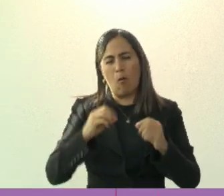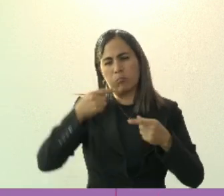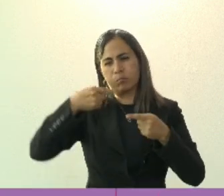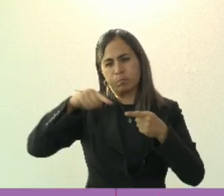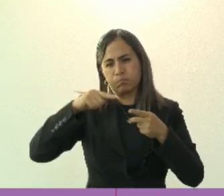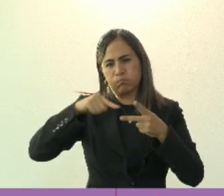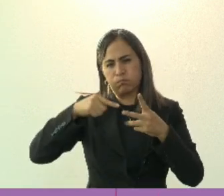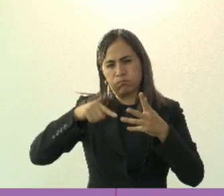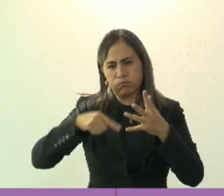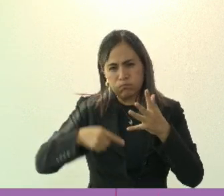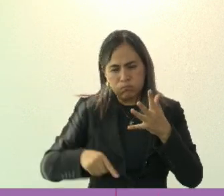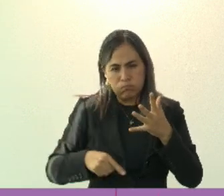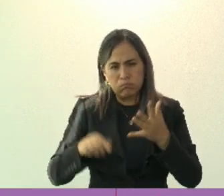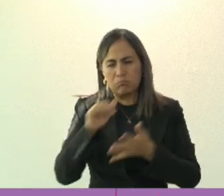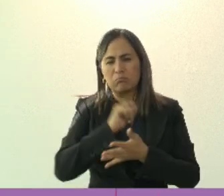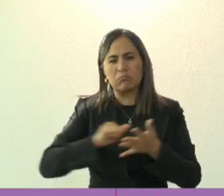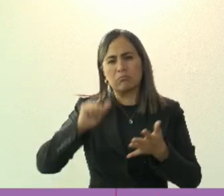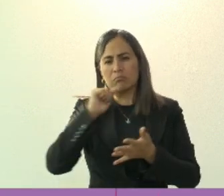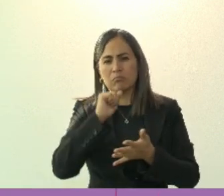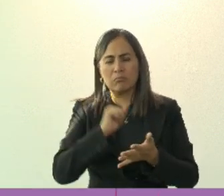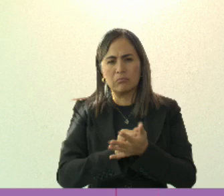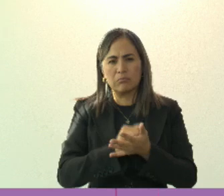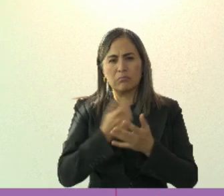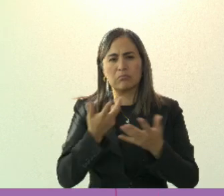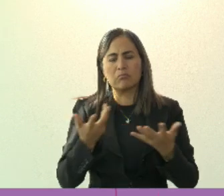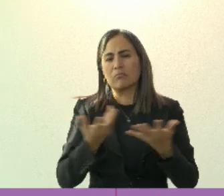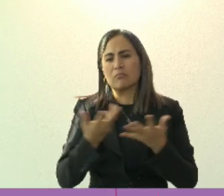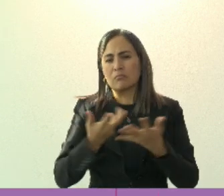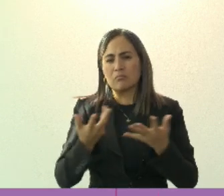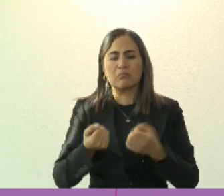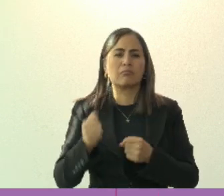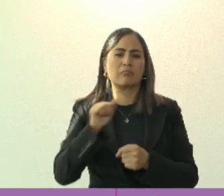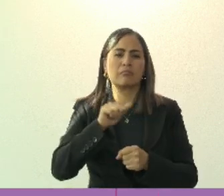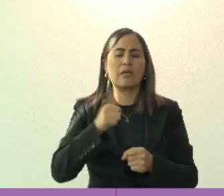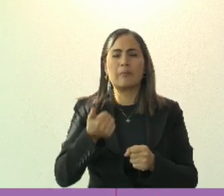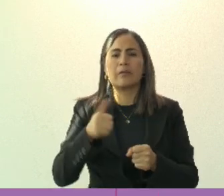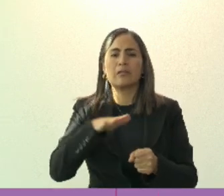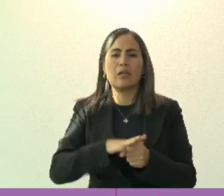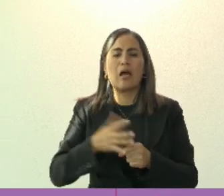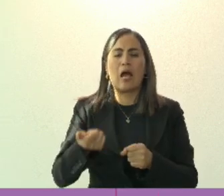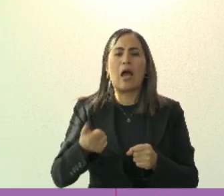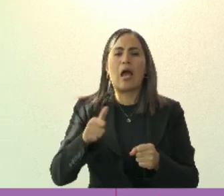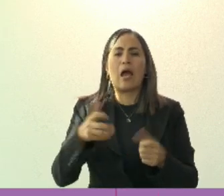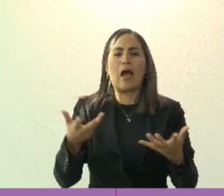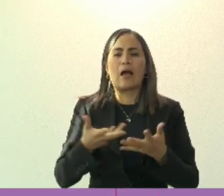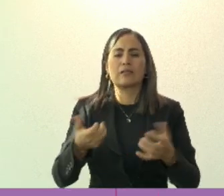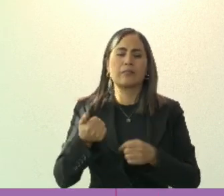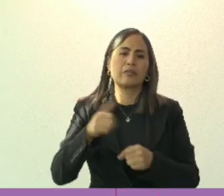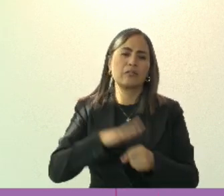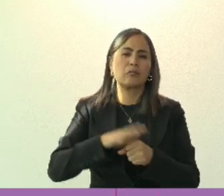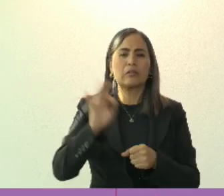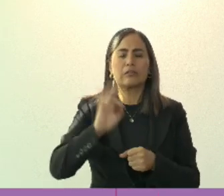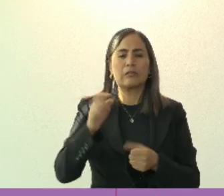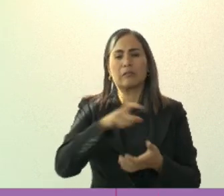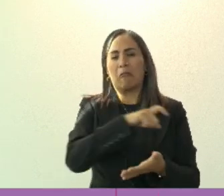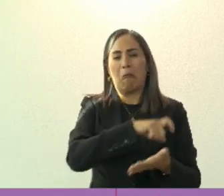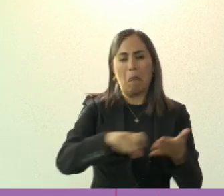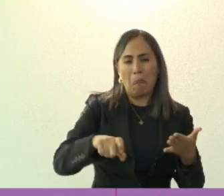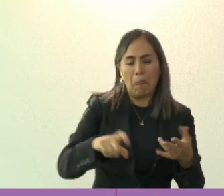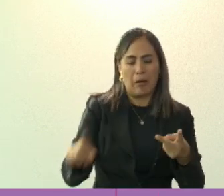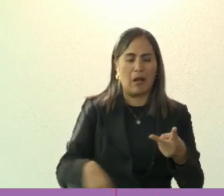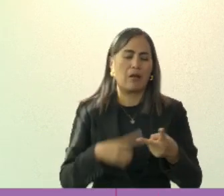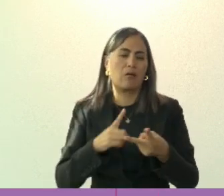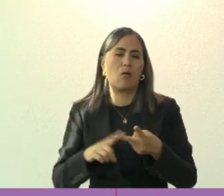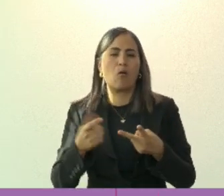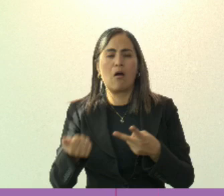del acto administrativo al que nos estamos refiriendo. Y nos podemos referir a un acto administrativo de adquisiciones, o nos podemos referir